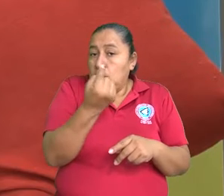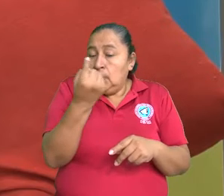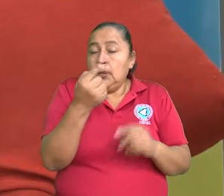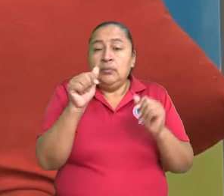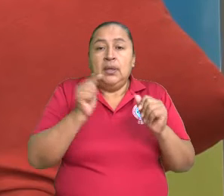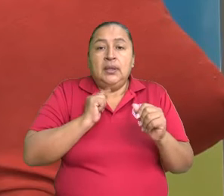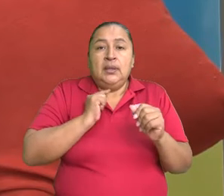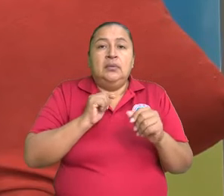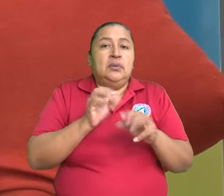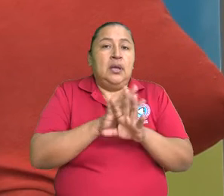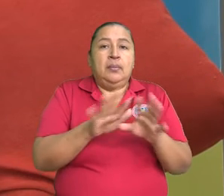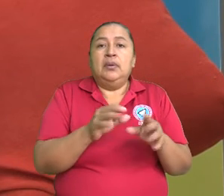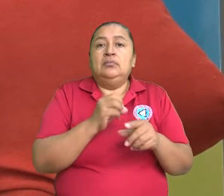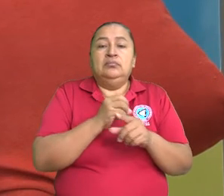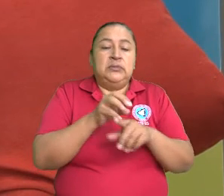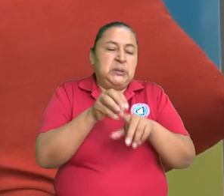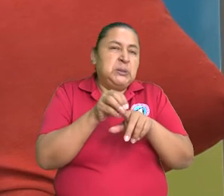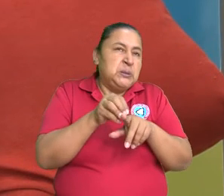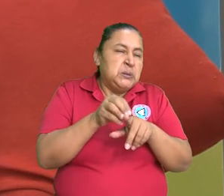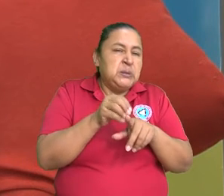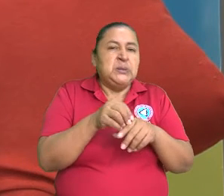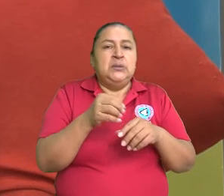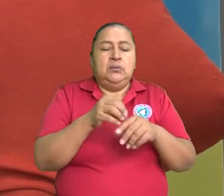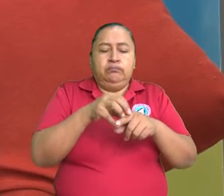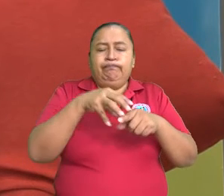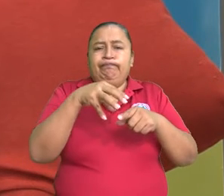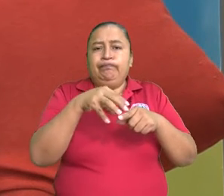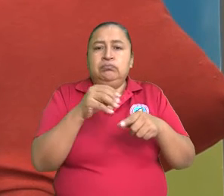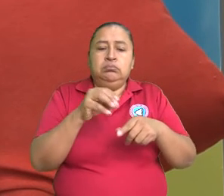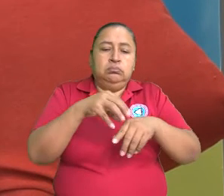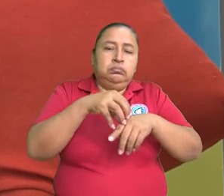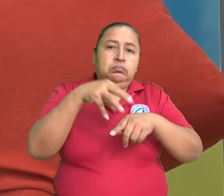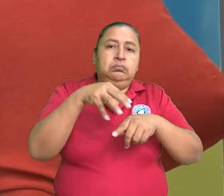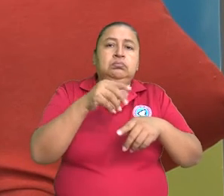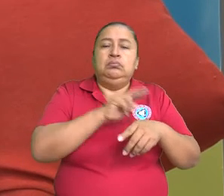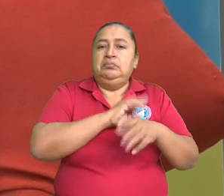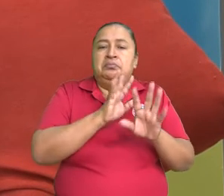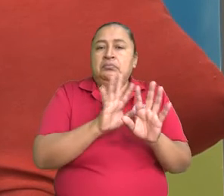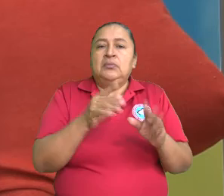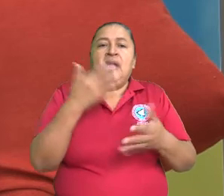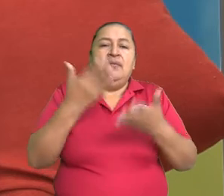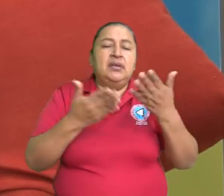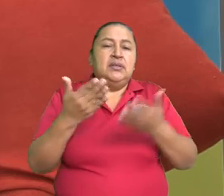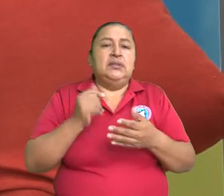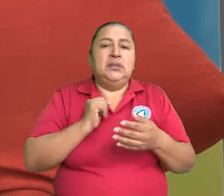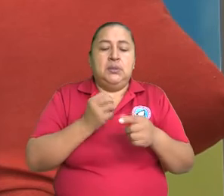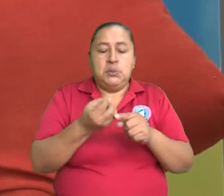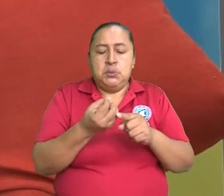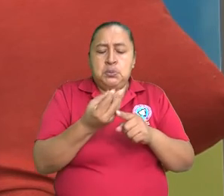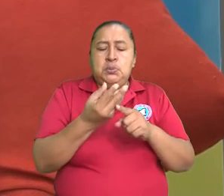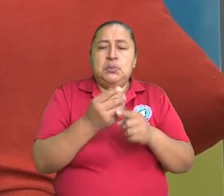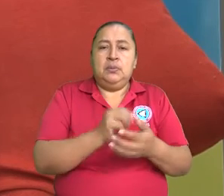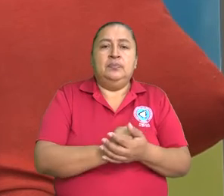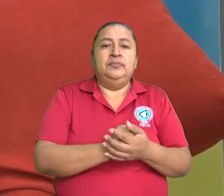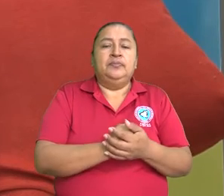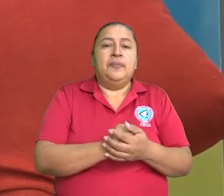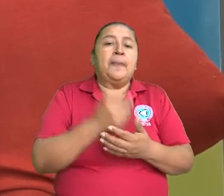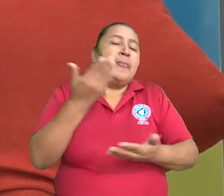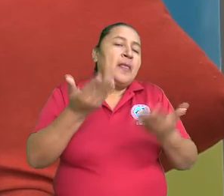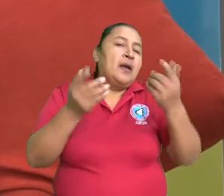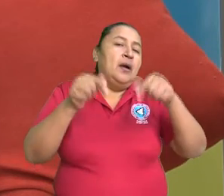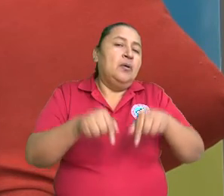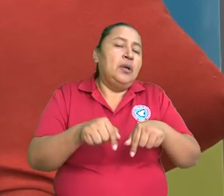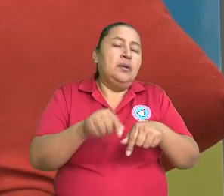te va a provocar es eso, la picazoncita, la hinchazón, la inflamación, y de repente te aparecen las lesiones. Ahora, hablando